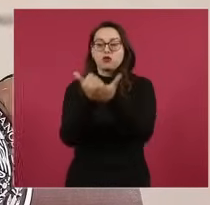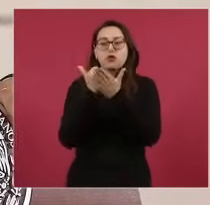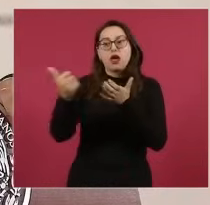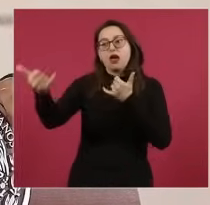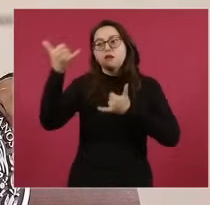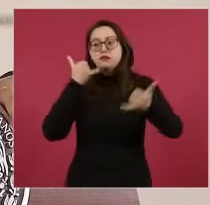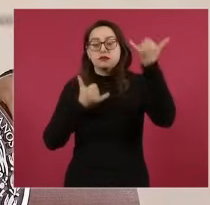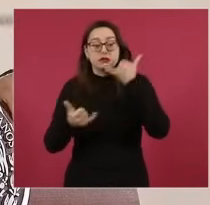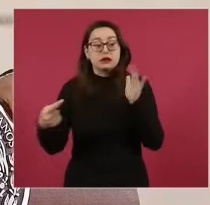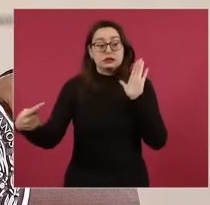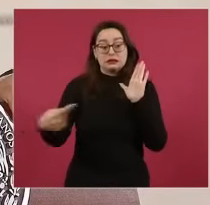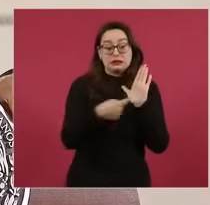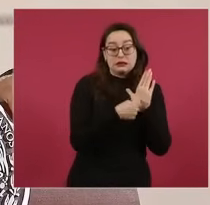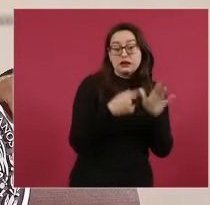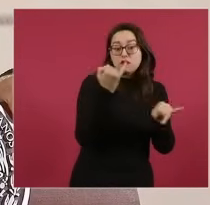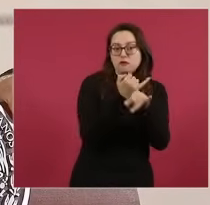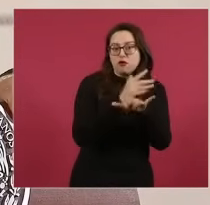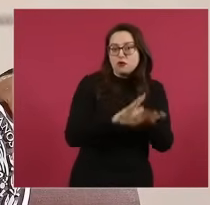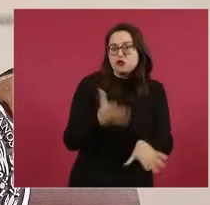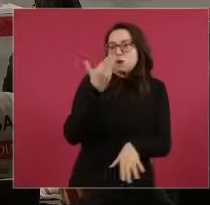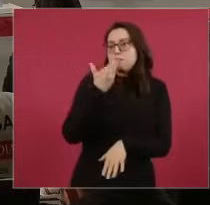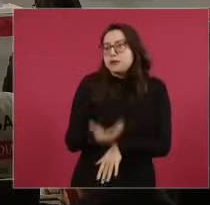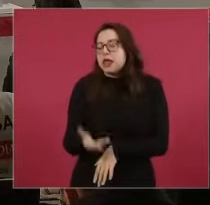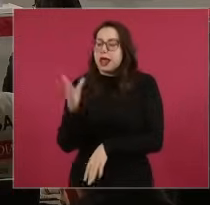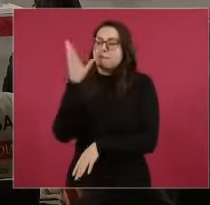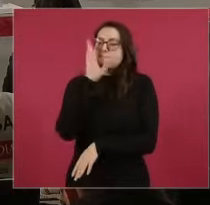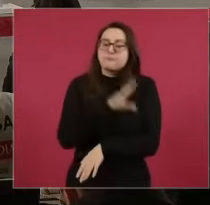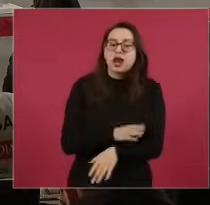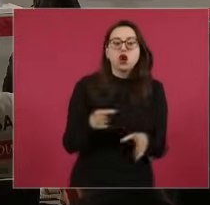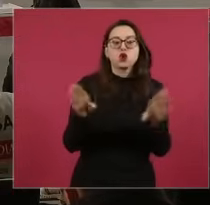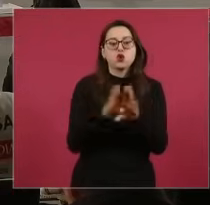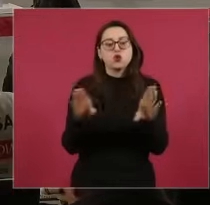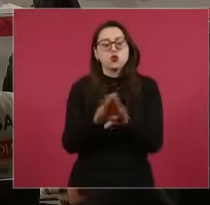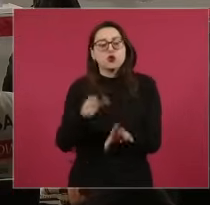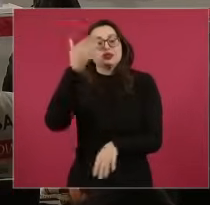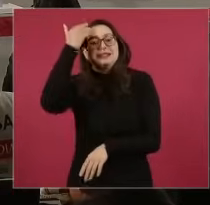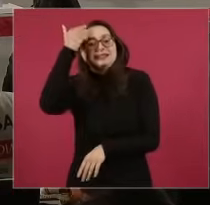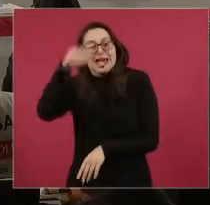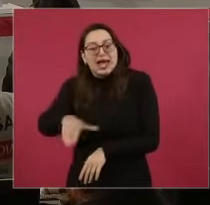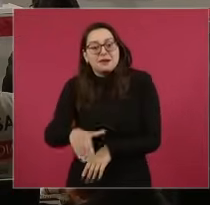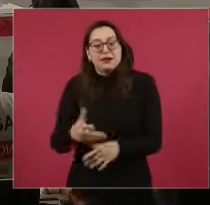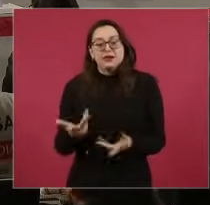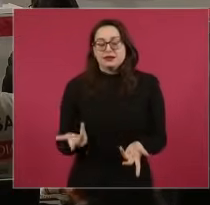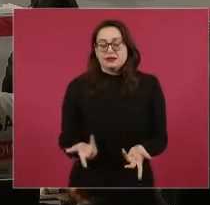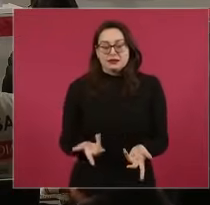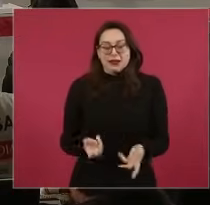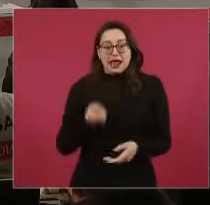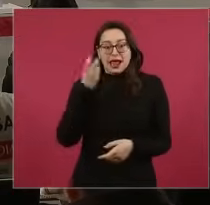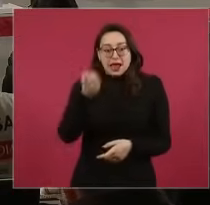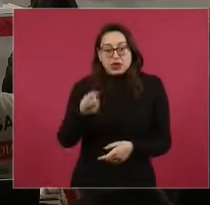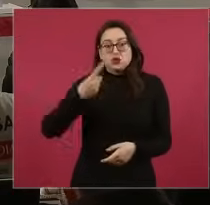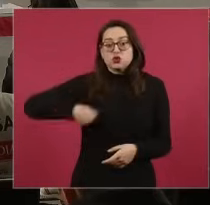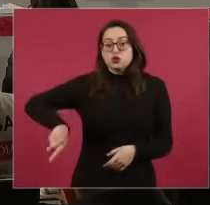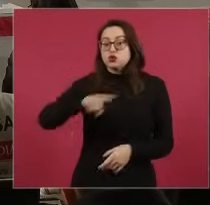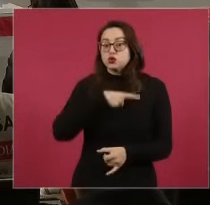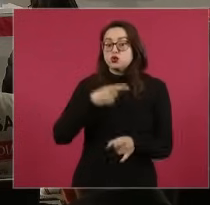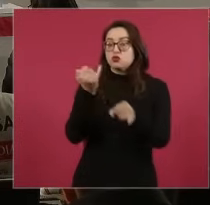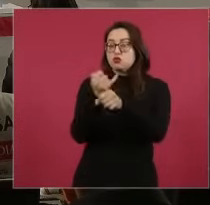a aclarar acerca… Esto se dio a conocer,